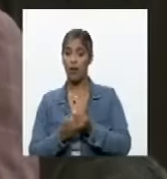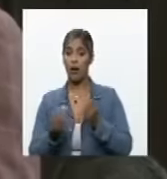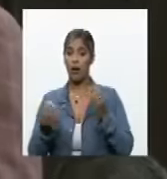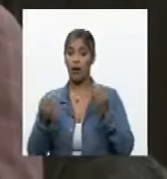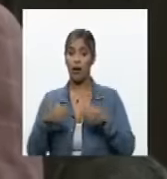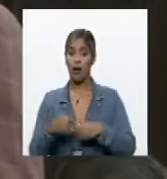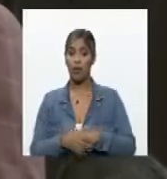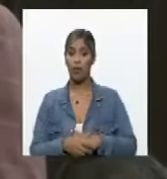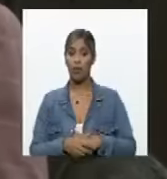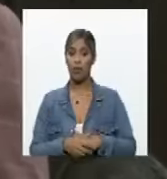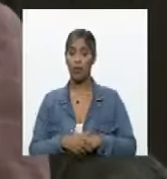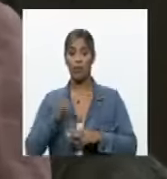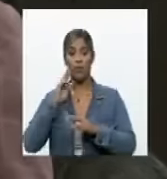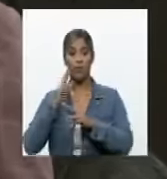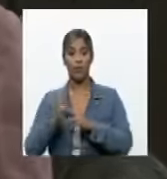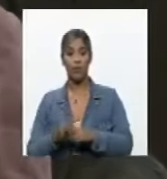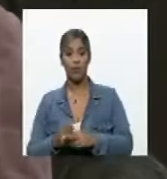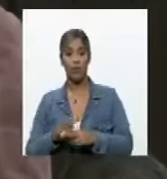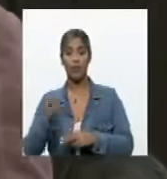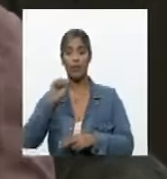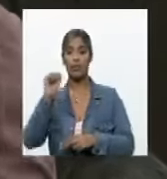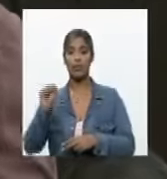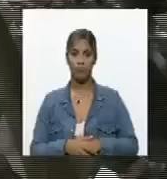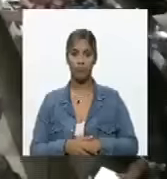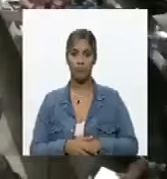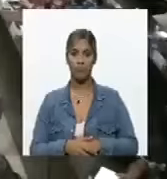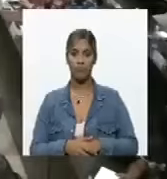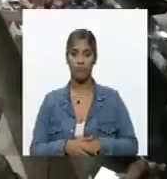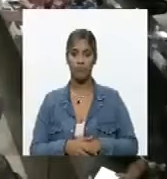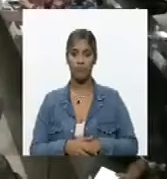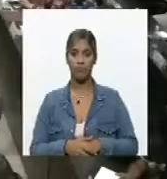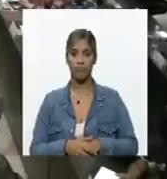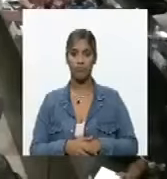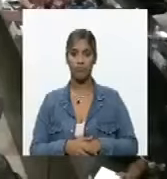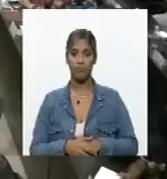acuerdo en homenaje a Simón Carreño.